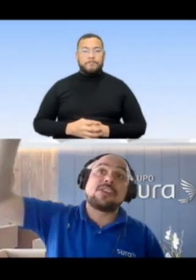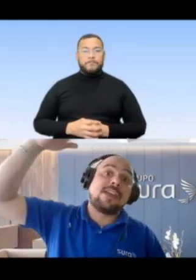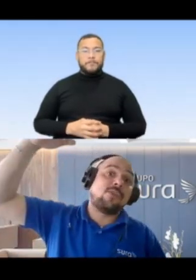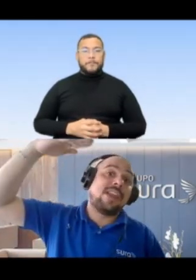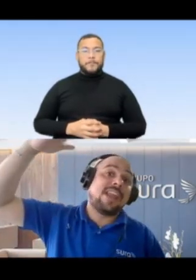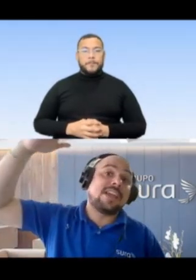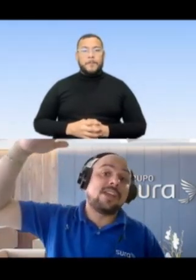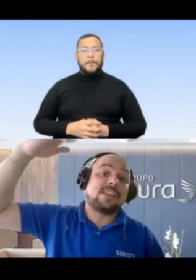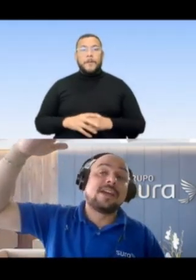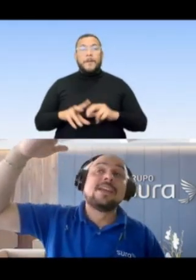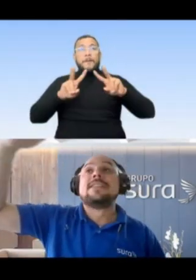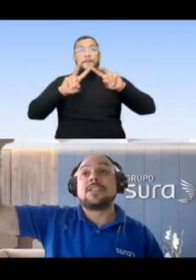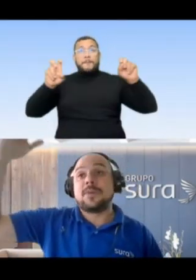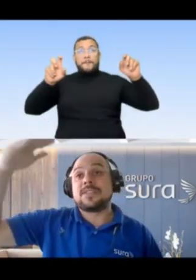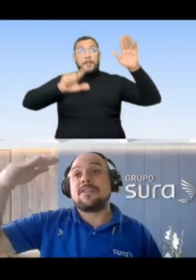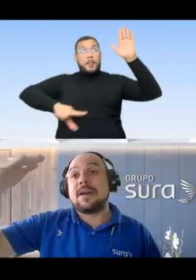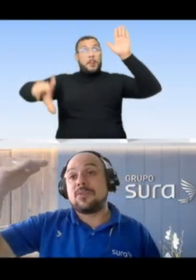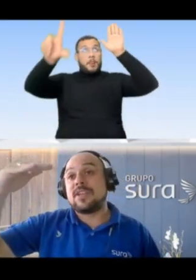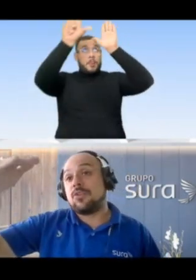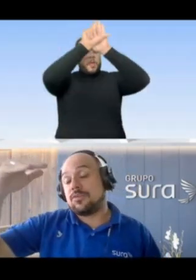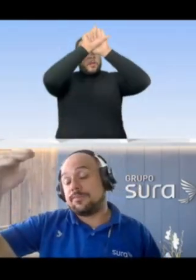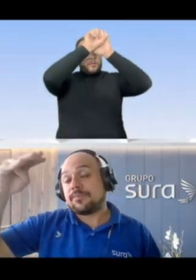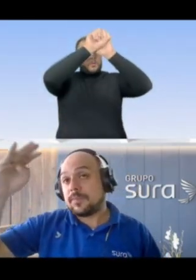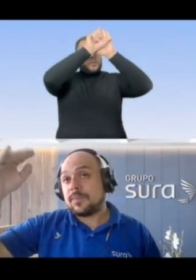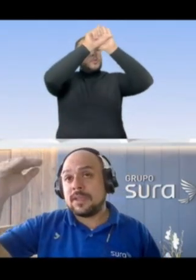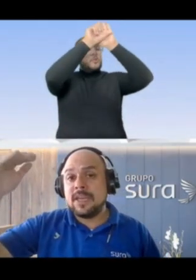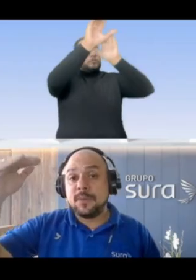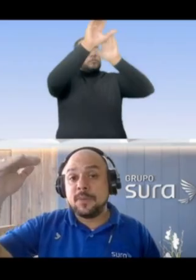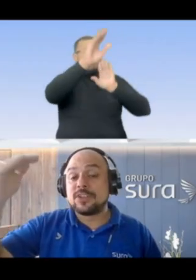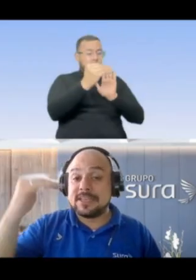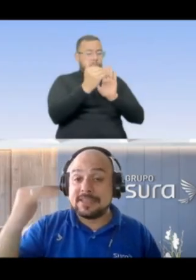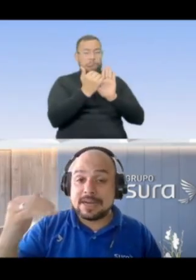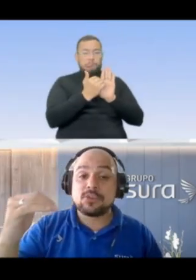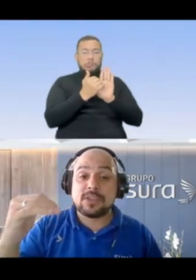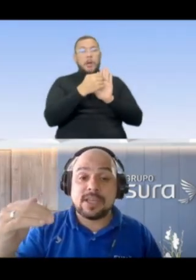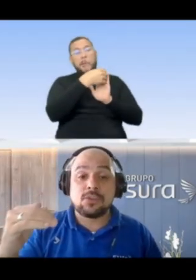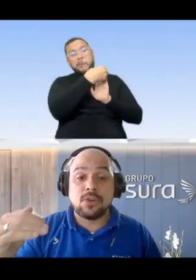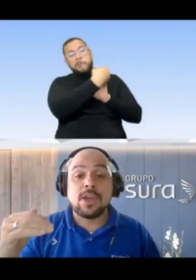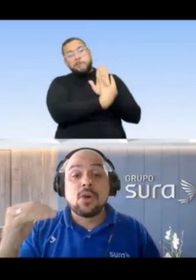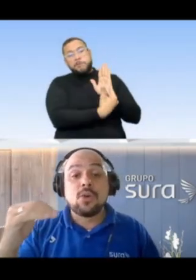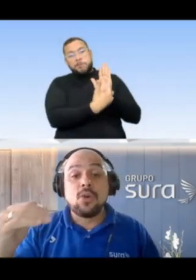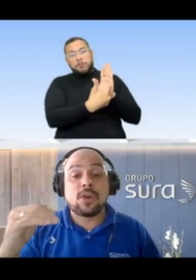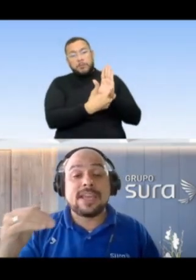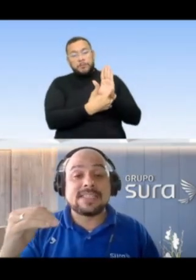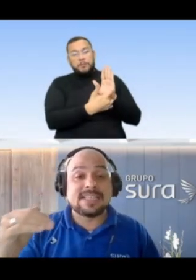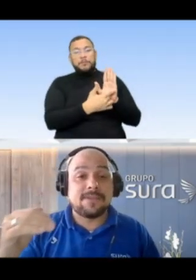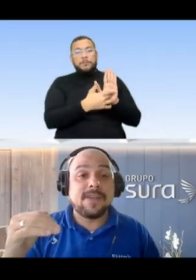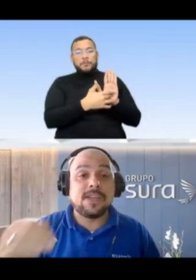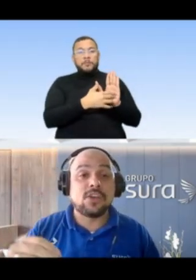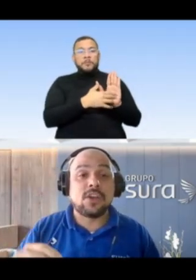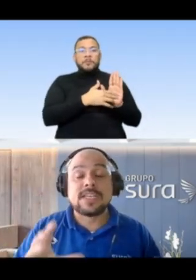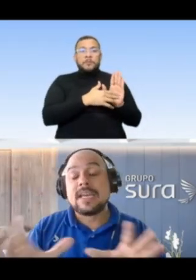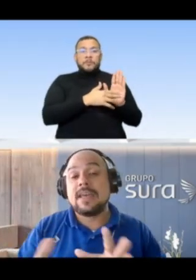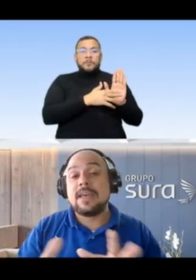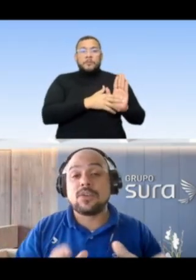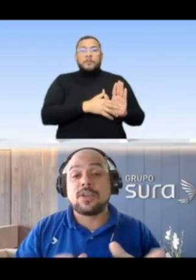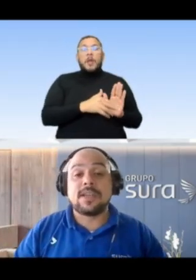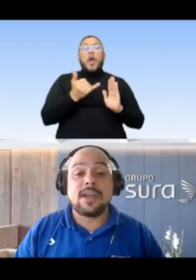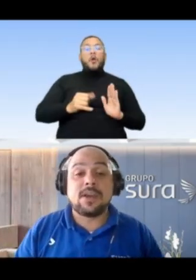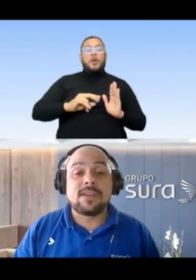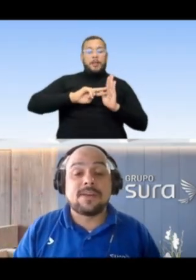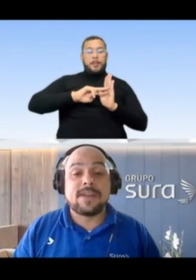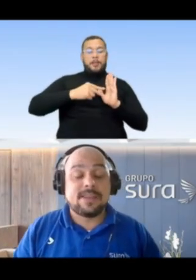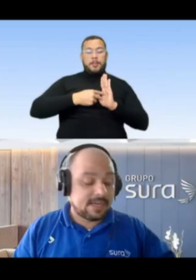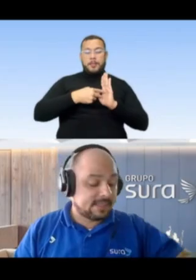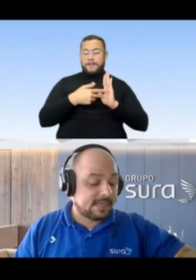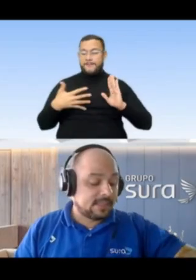ya estábamos hablando de ley ahorita, después hablamos de los tipos, ya entramos dentro de lo que es las definiciones que debemos